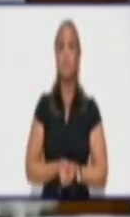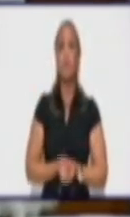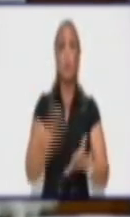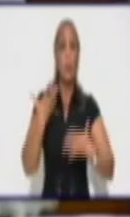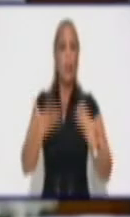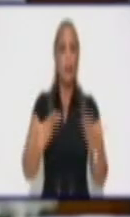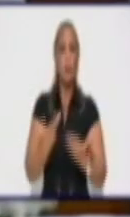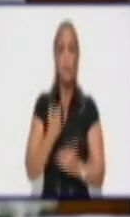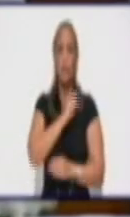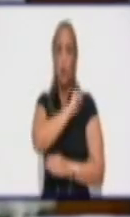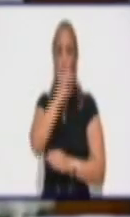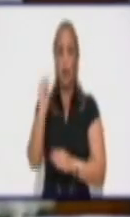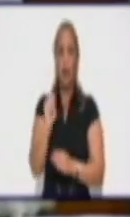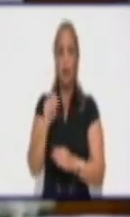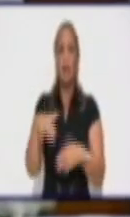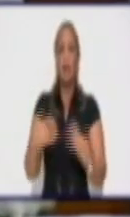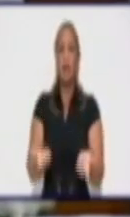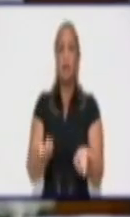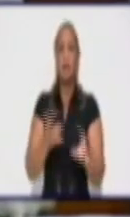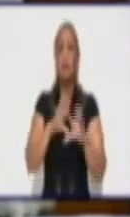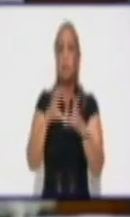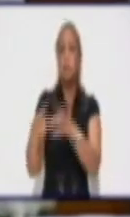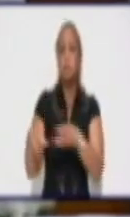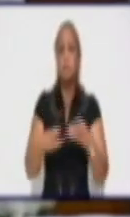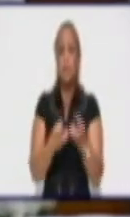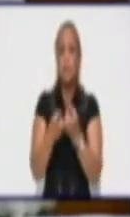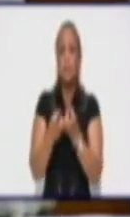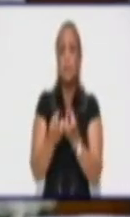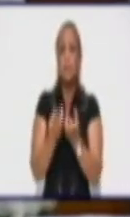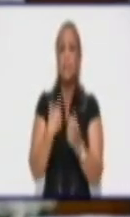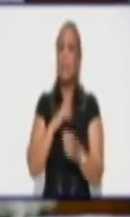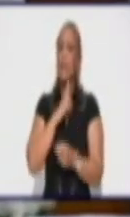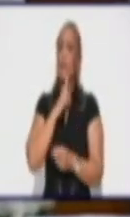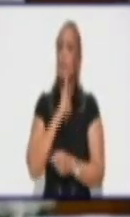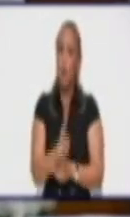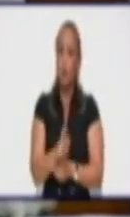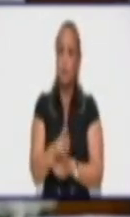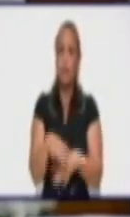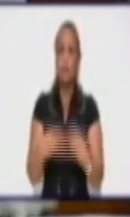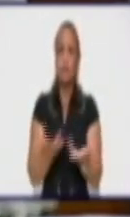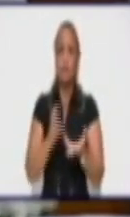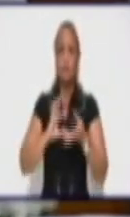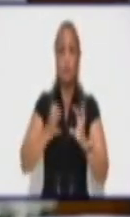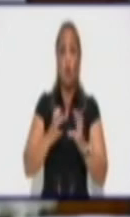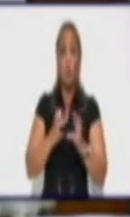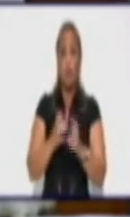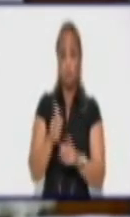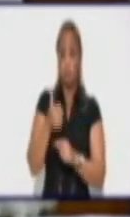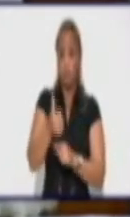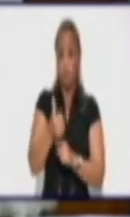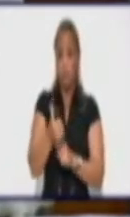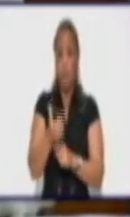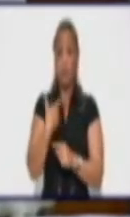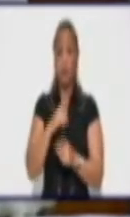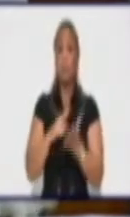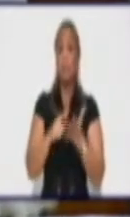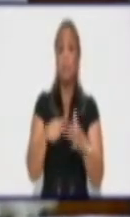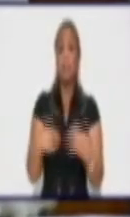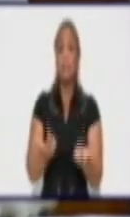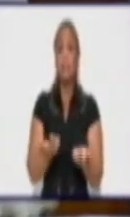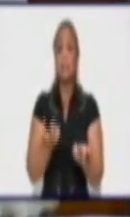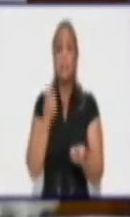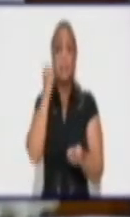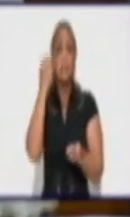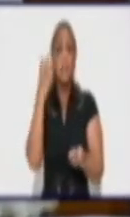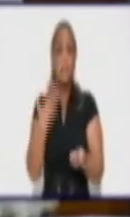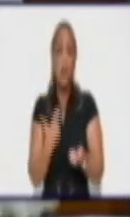movilizar segmentos de la población que respondan de manera favorable a sus intereses o que hagan lo